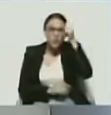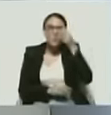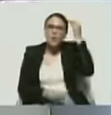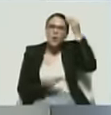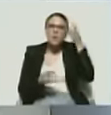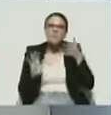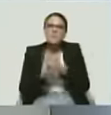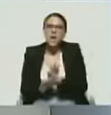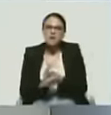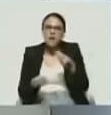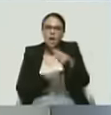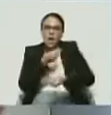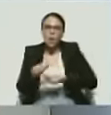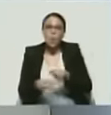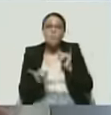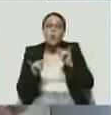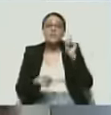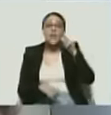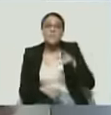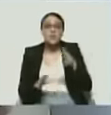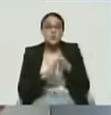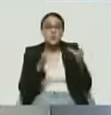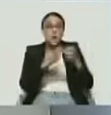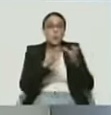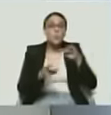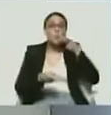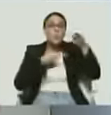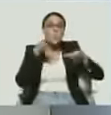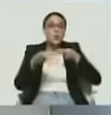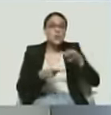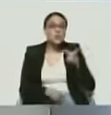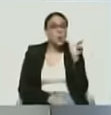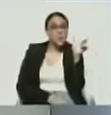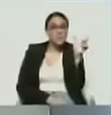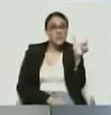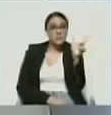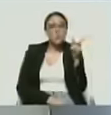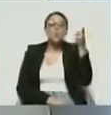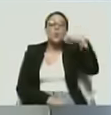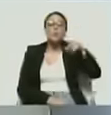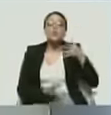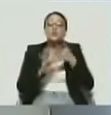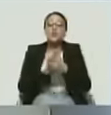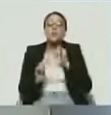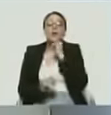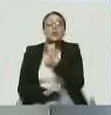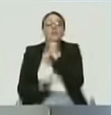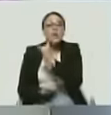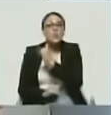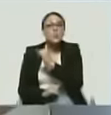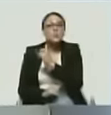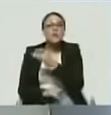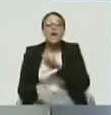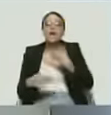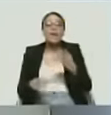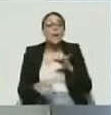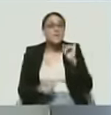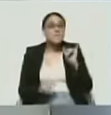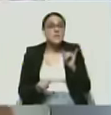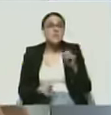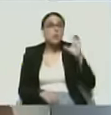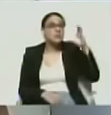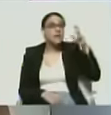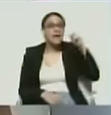si ustedes como partido han, o qué opinión tienen sobre las denuncias que se han hecho, que el CNE no está publicando con